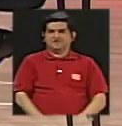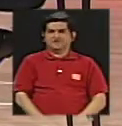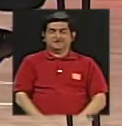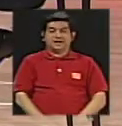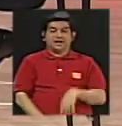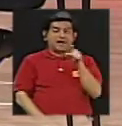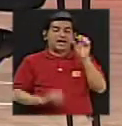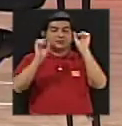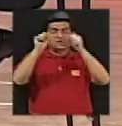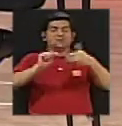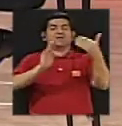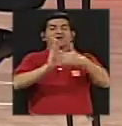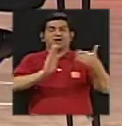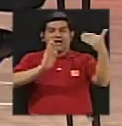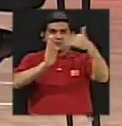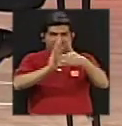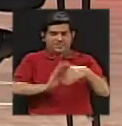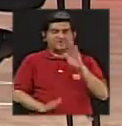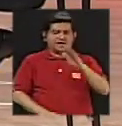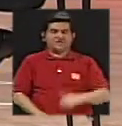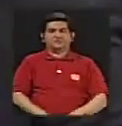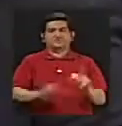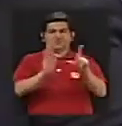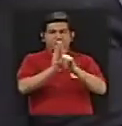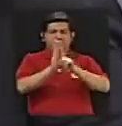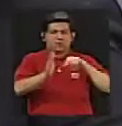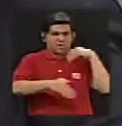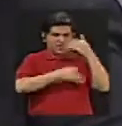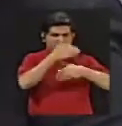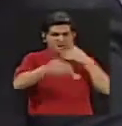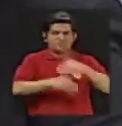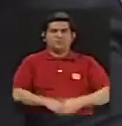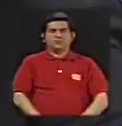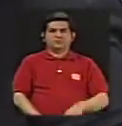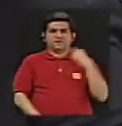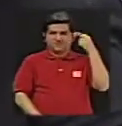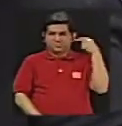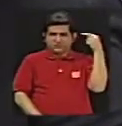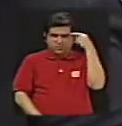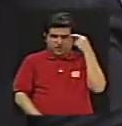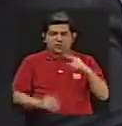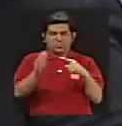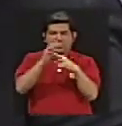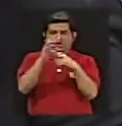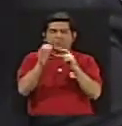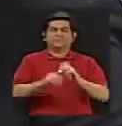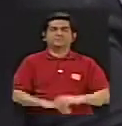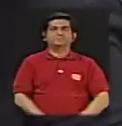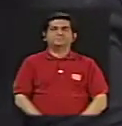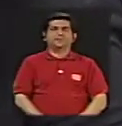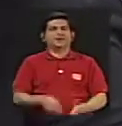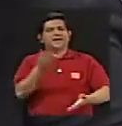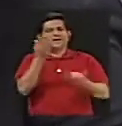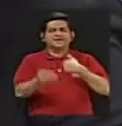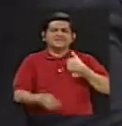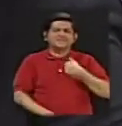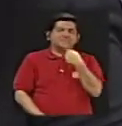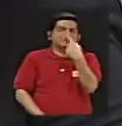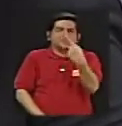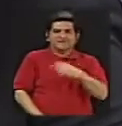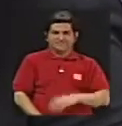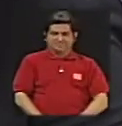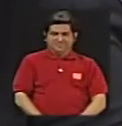y que eso le pueda minar su legitimidad y su mandato popular. Entonces, un poco lo que quería plantearles era